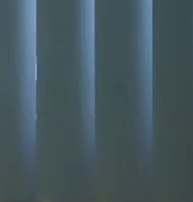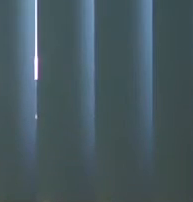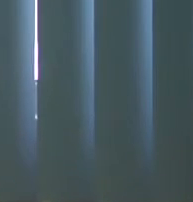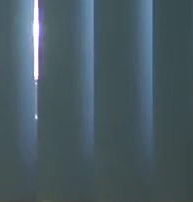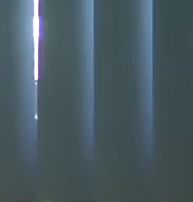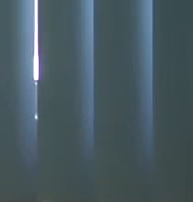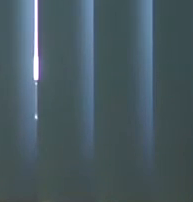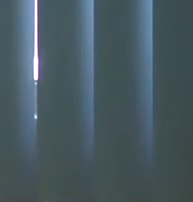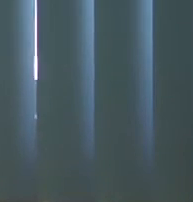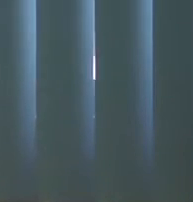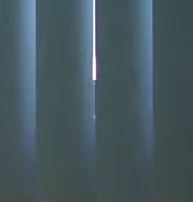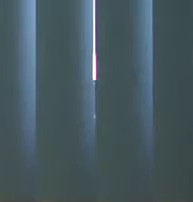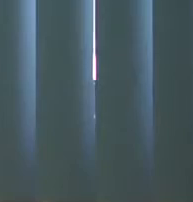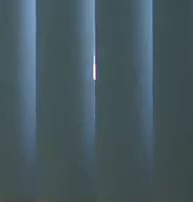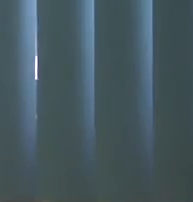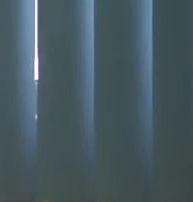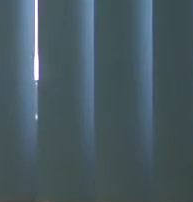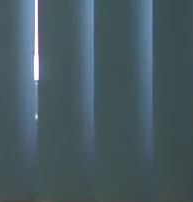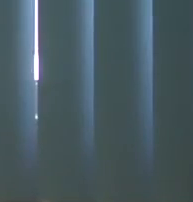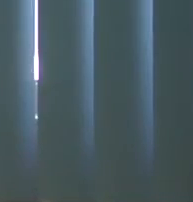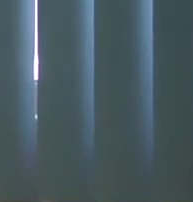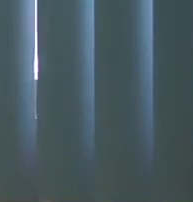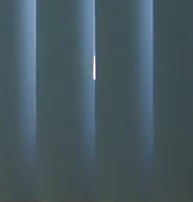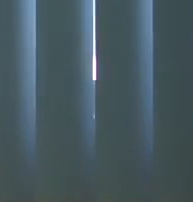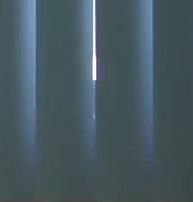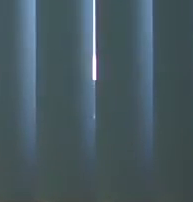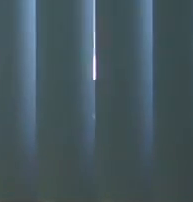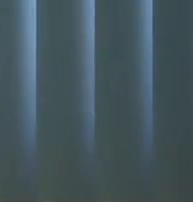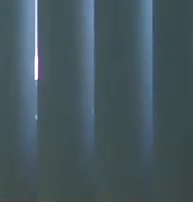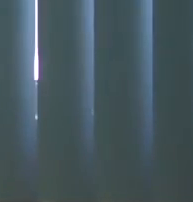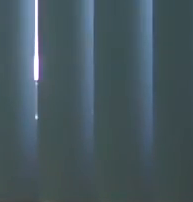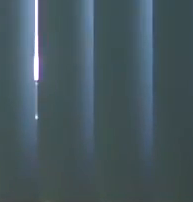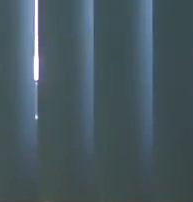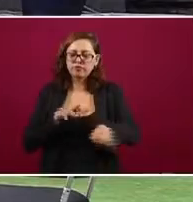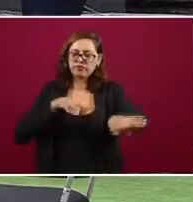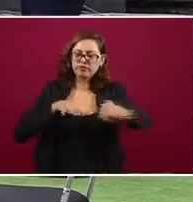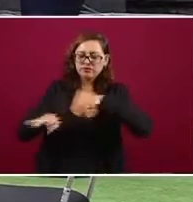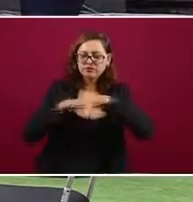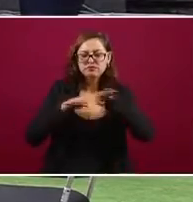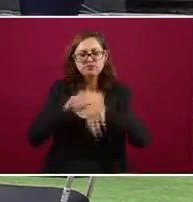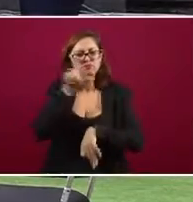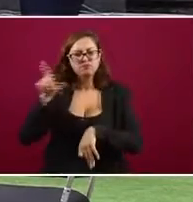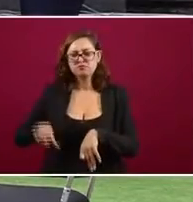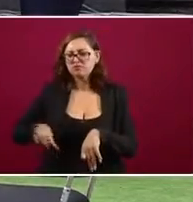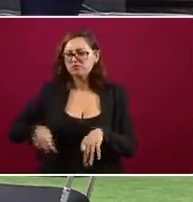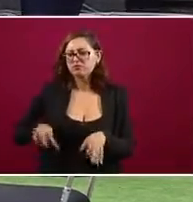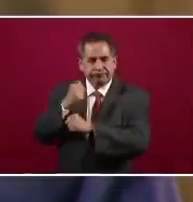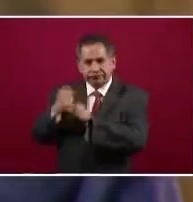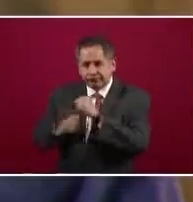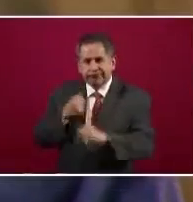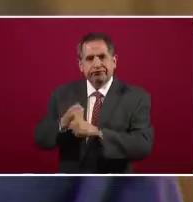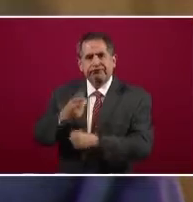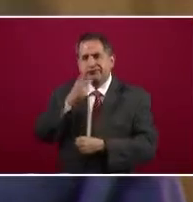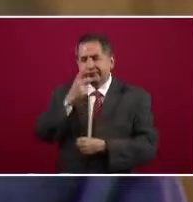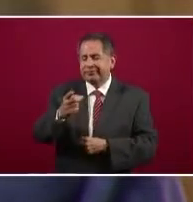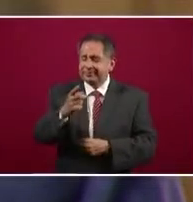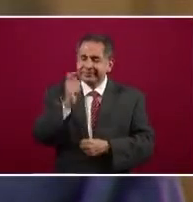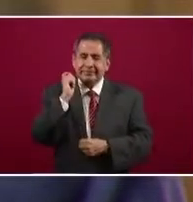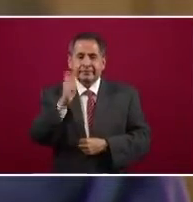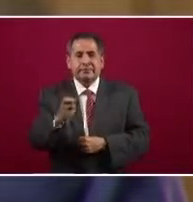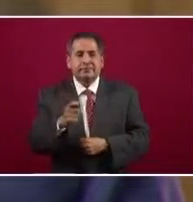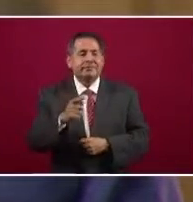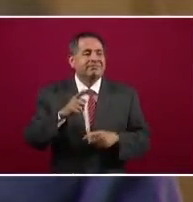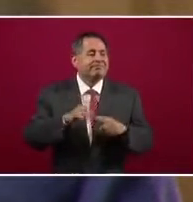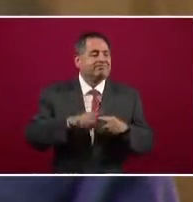pues las necesitamos como una explicación, ¿no? Los dirigentes coincidieron en que los próximos meses